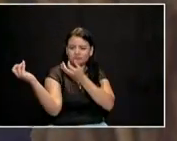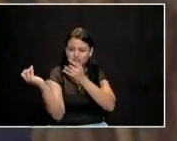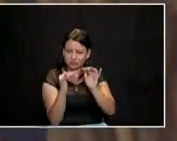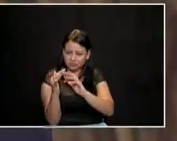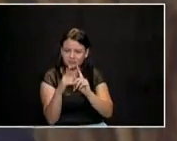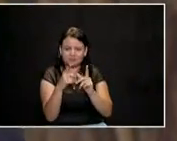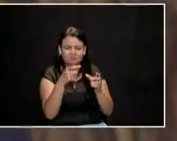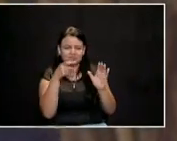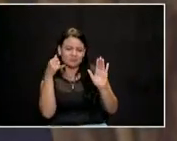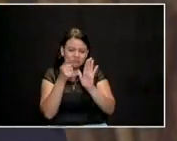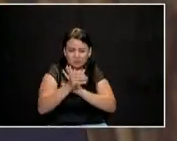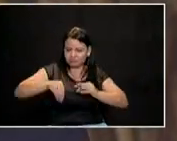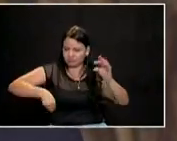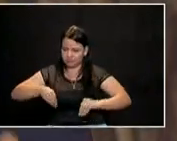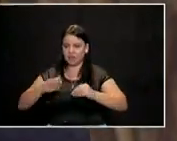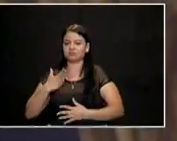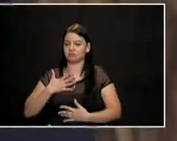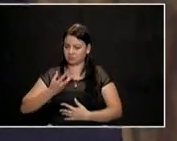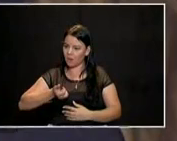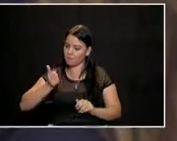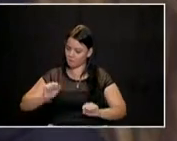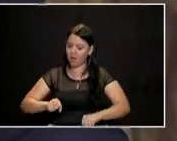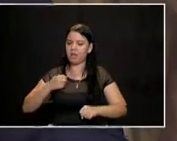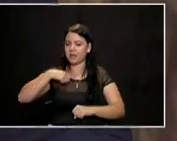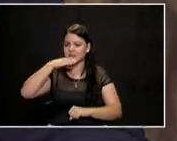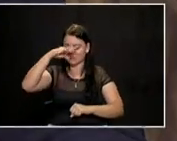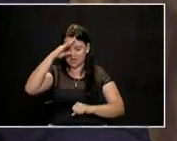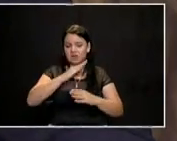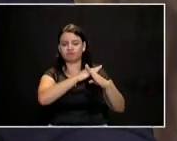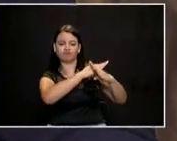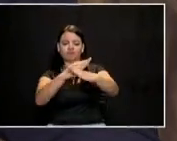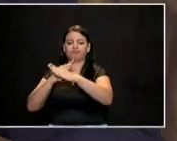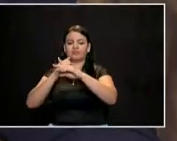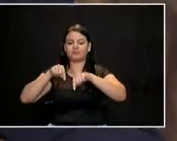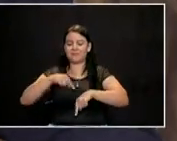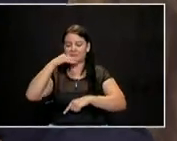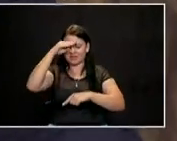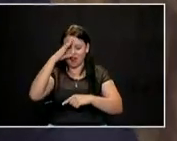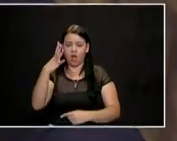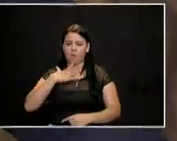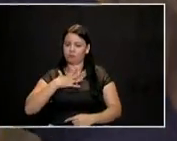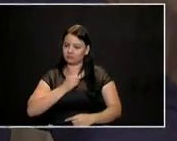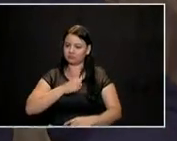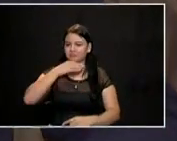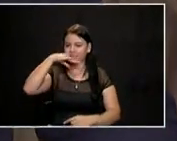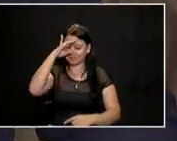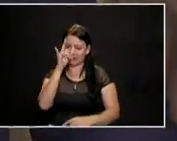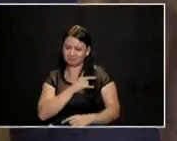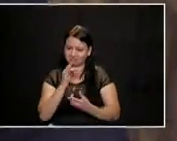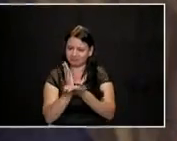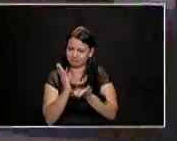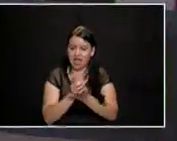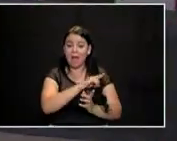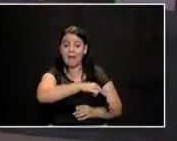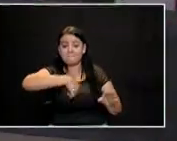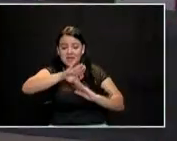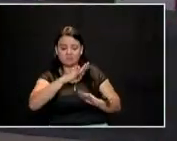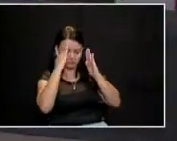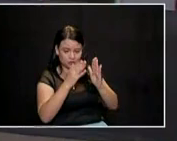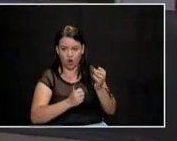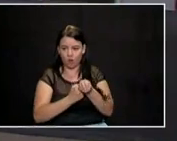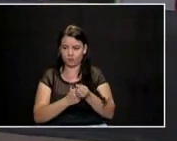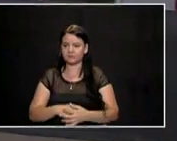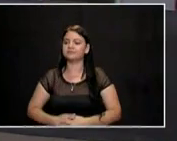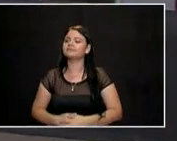es como vamos a lograr hacer de Medellín una ciudad segura con oportunidades en educación y empleo, sobre todo para nuestros jóvenes. Candidato Juan Carlos